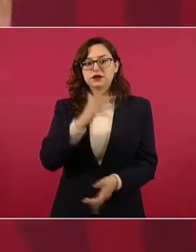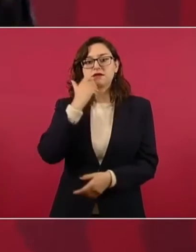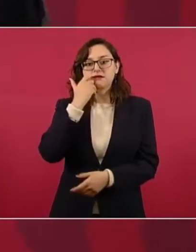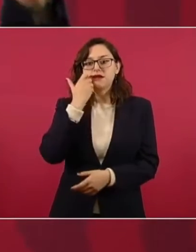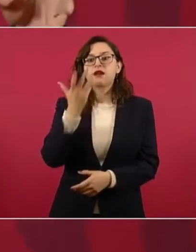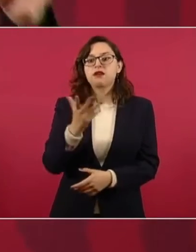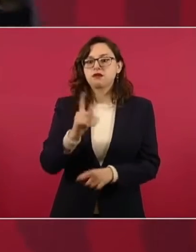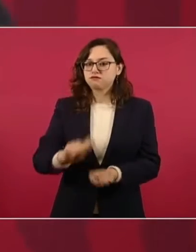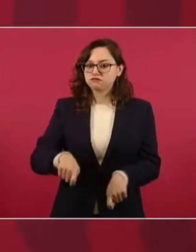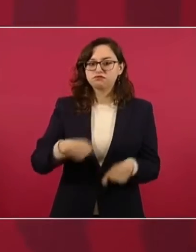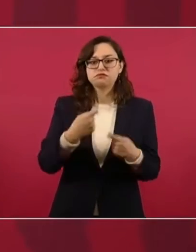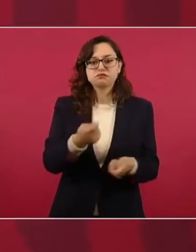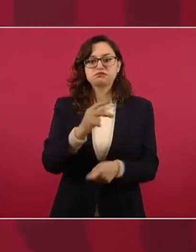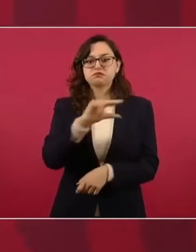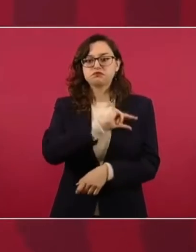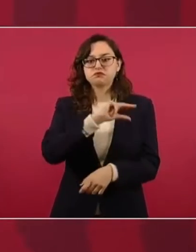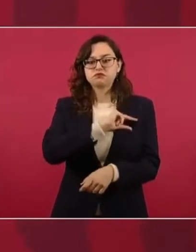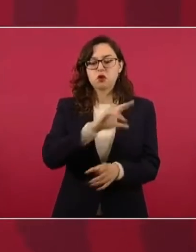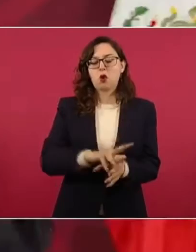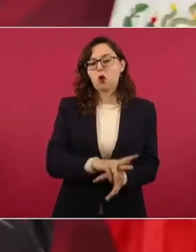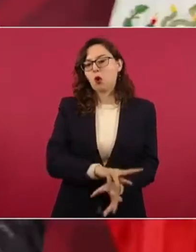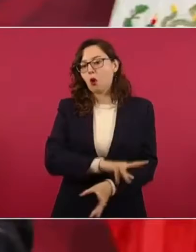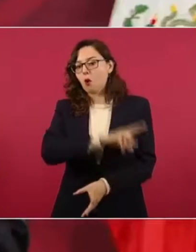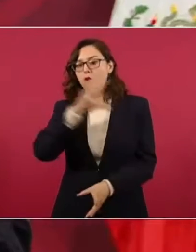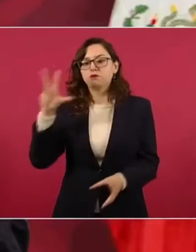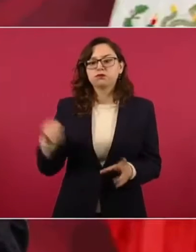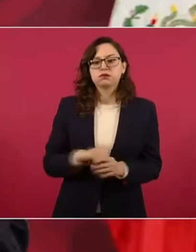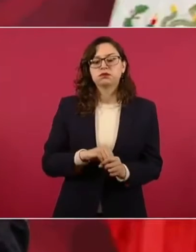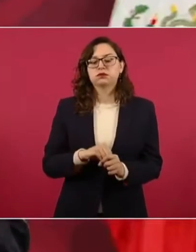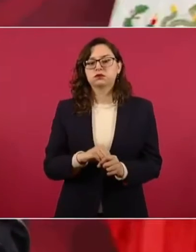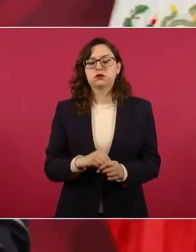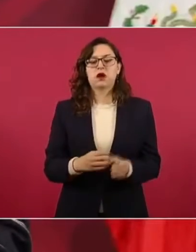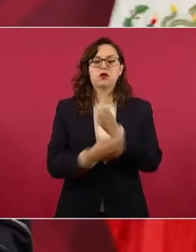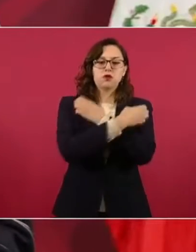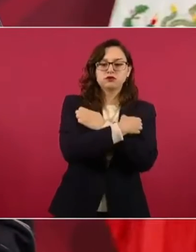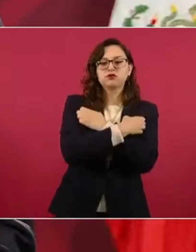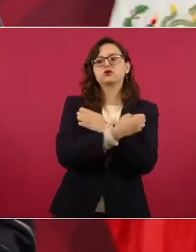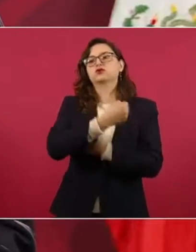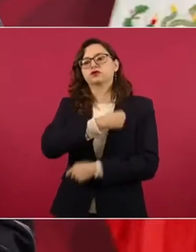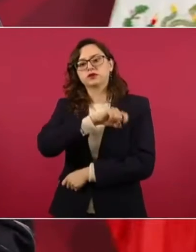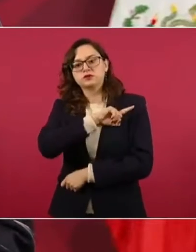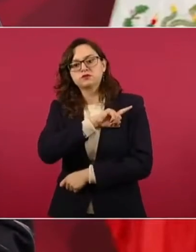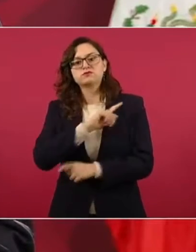Hasta Claudio X González, todo un grupo se dedicó a eso.